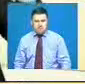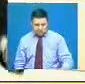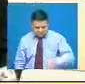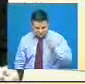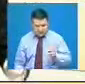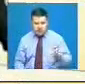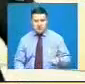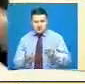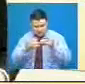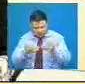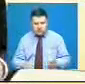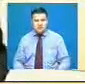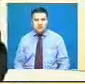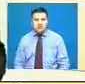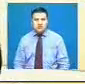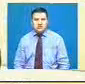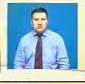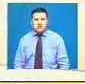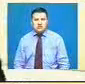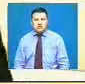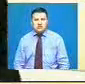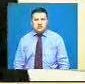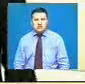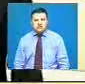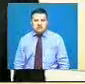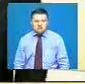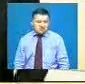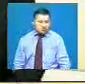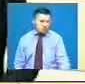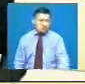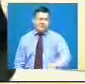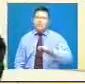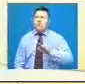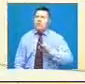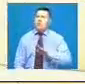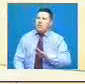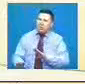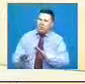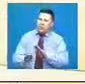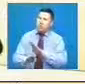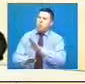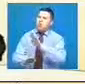sanos y seguros al puerto de destino, hacia Jericó, a